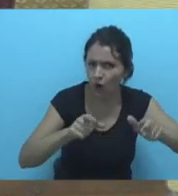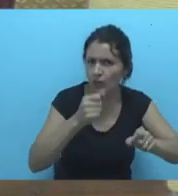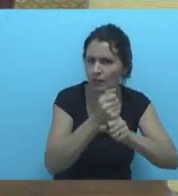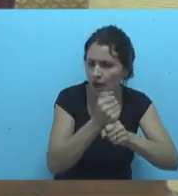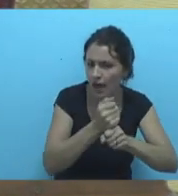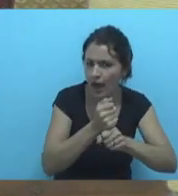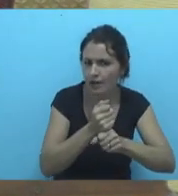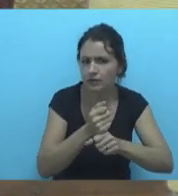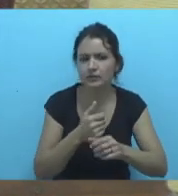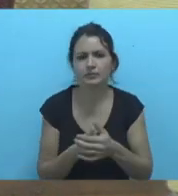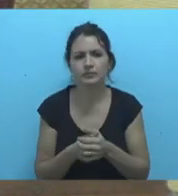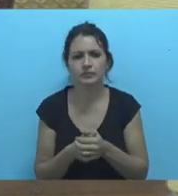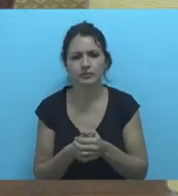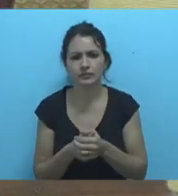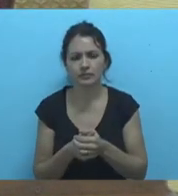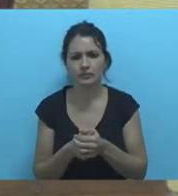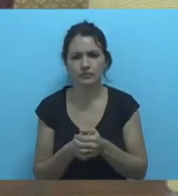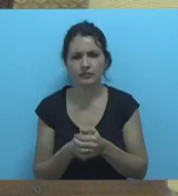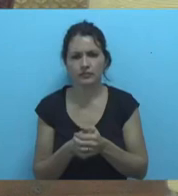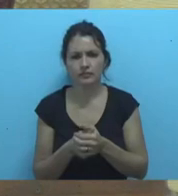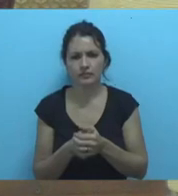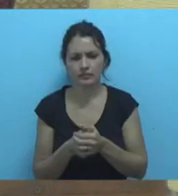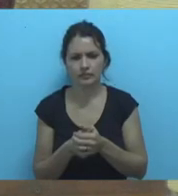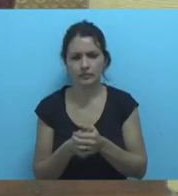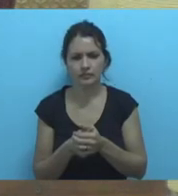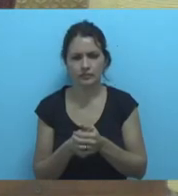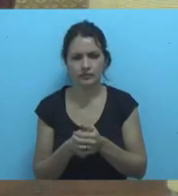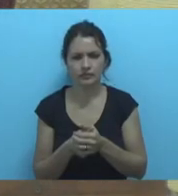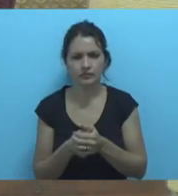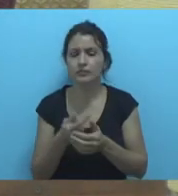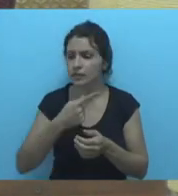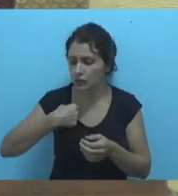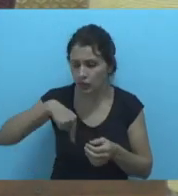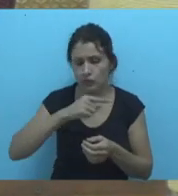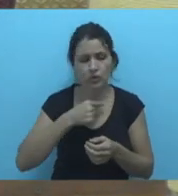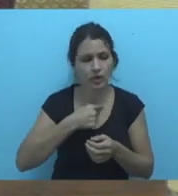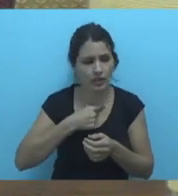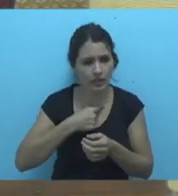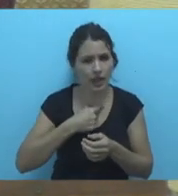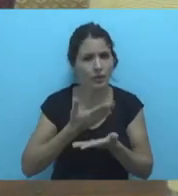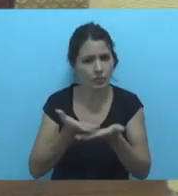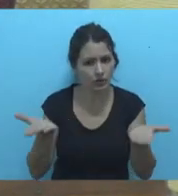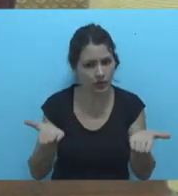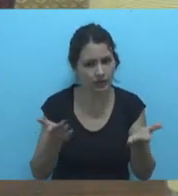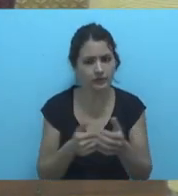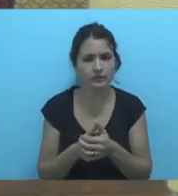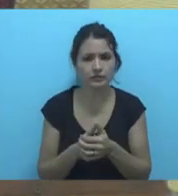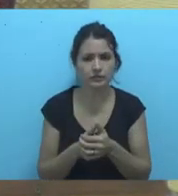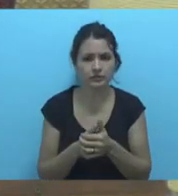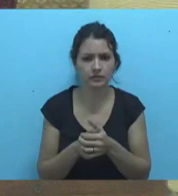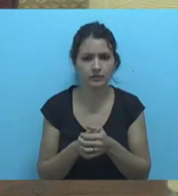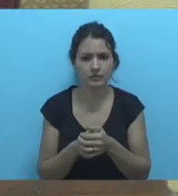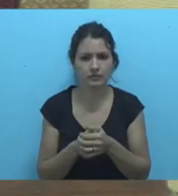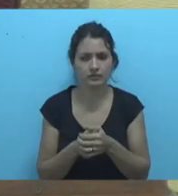lo que queríamos hacer mención nosotros, especialmente desde las comisiones de asuntos laborales, del seguimiento del caso